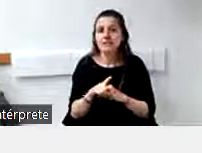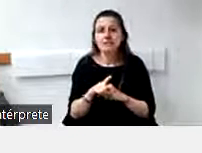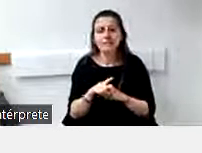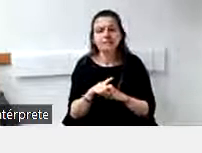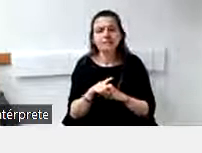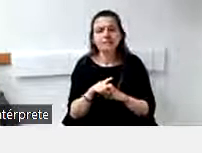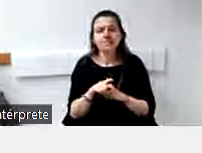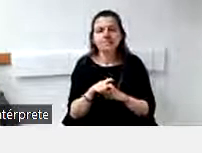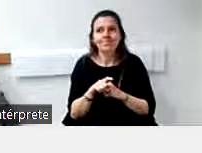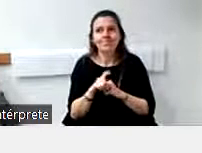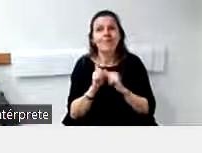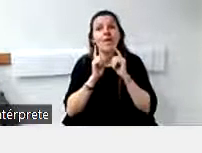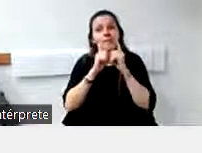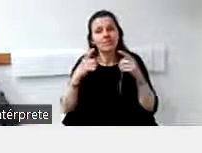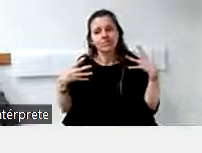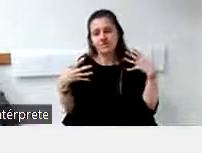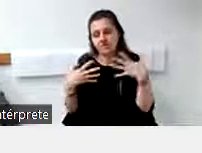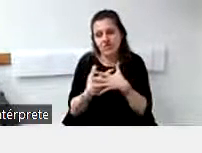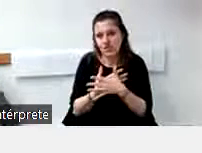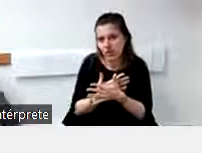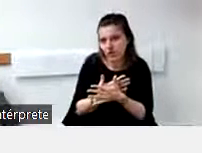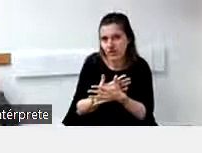genera sufrimiento inútil.